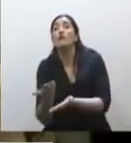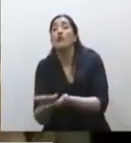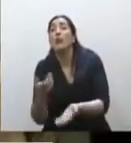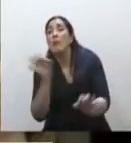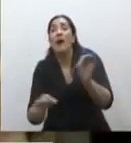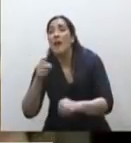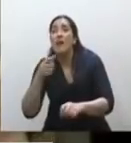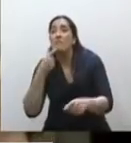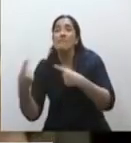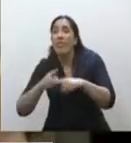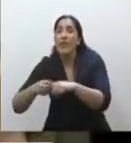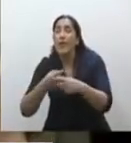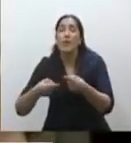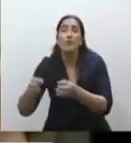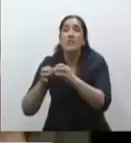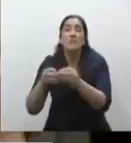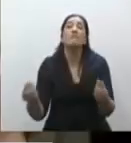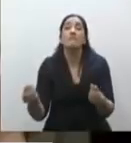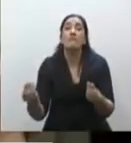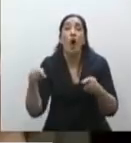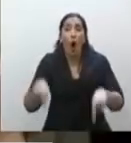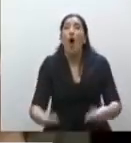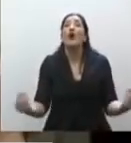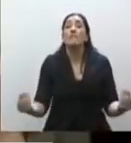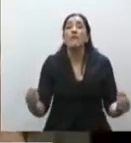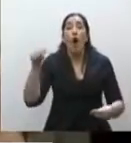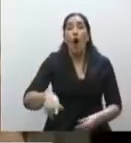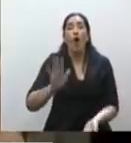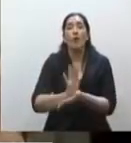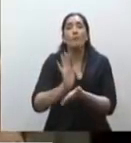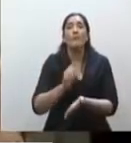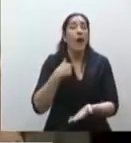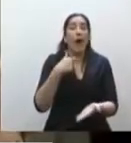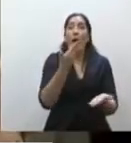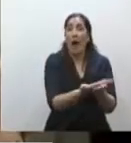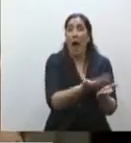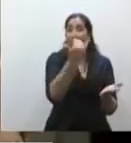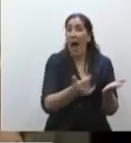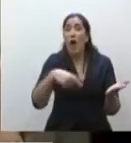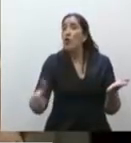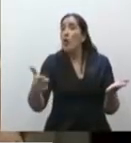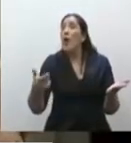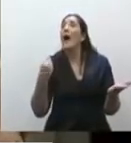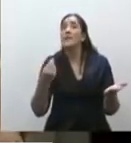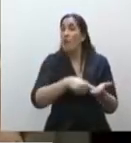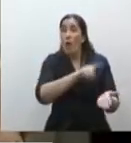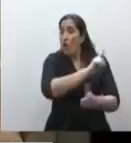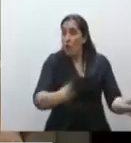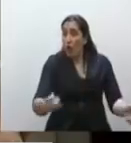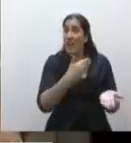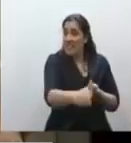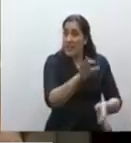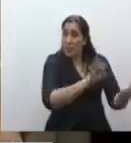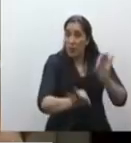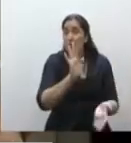Pero hoy no estamos discutiendo ninguna respuesta. Hoy estamos cerrando la cortina, bajando la cortina,